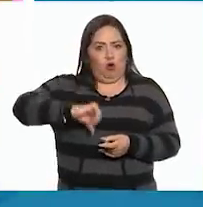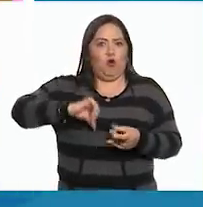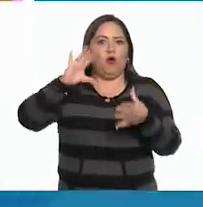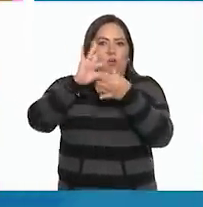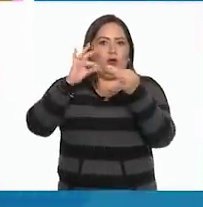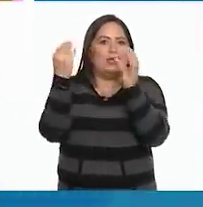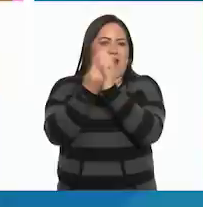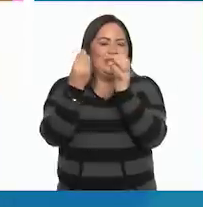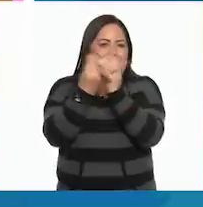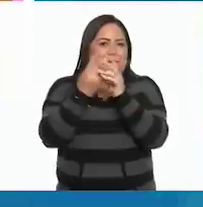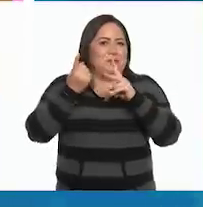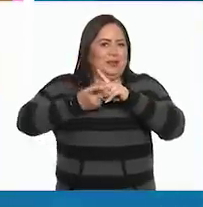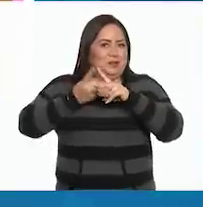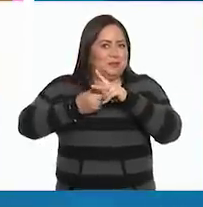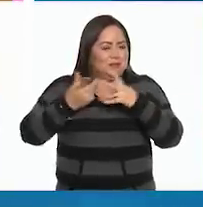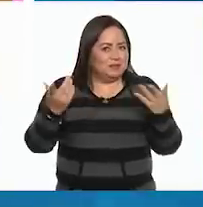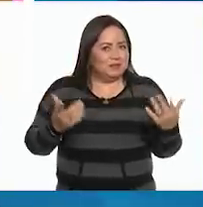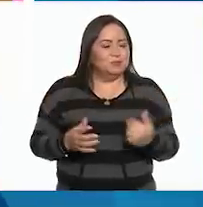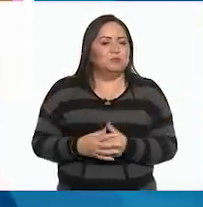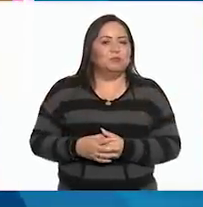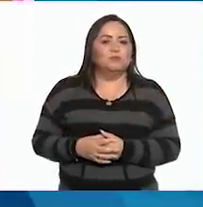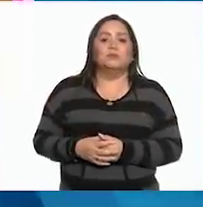hoy en la clase de matemáticas.